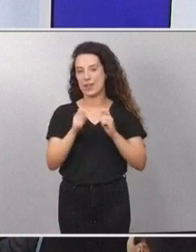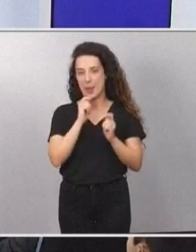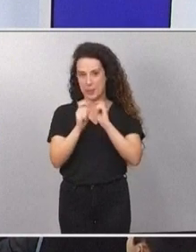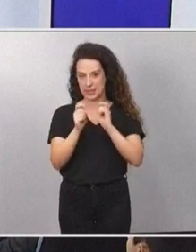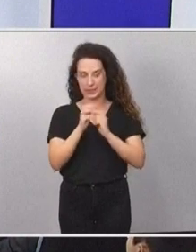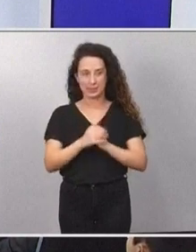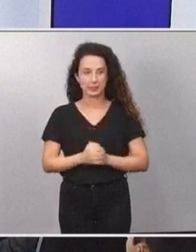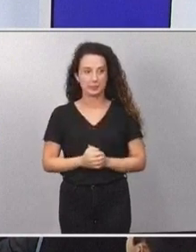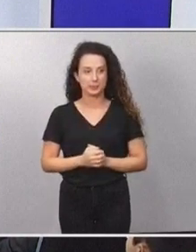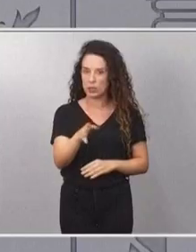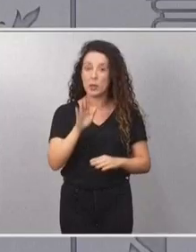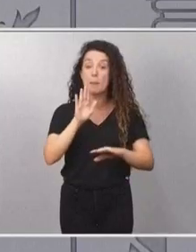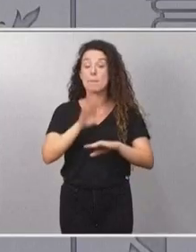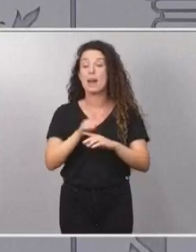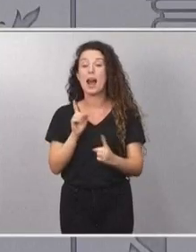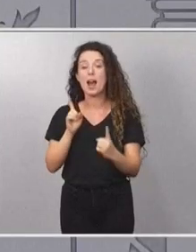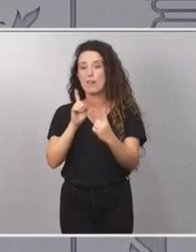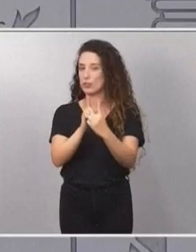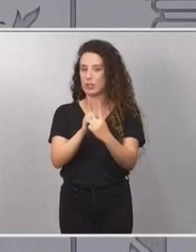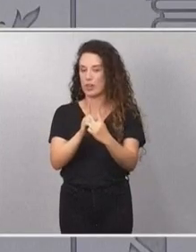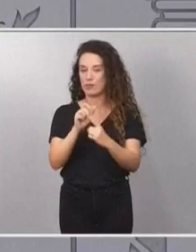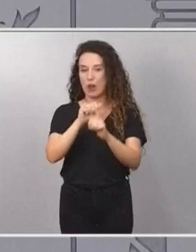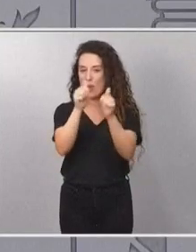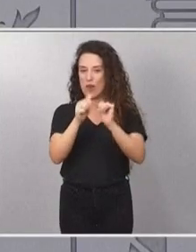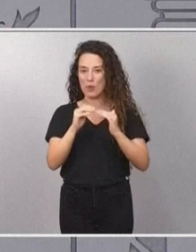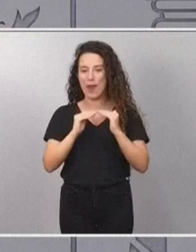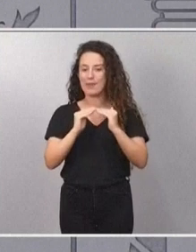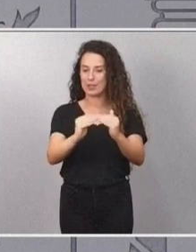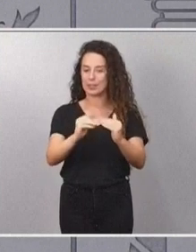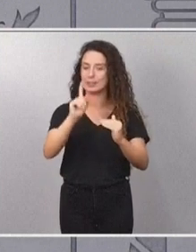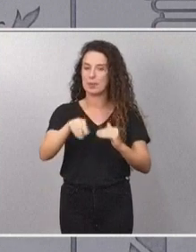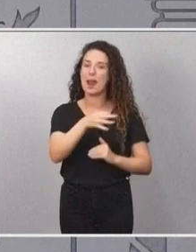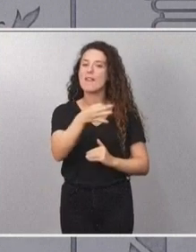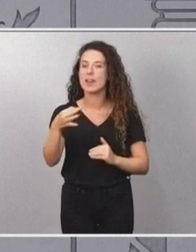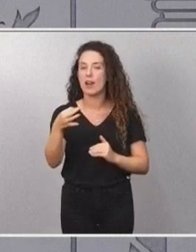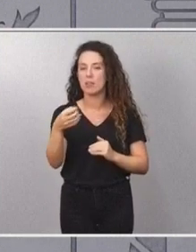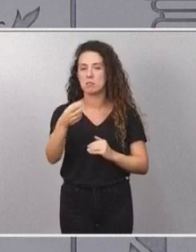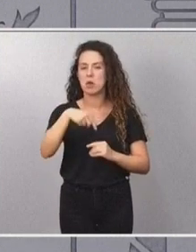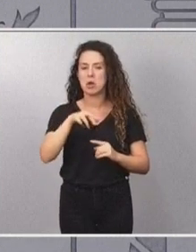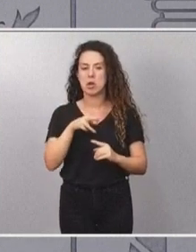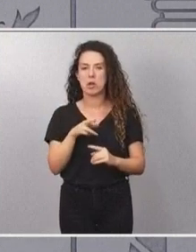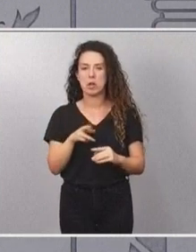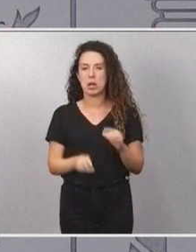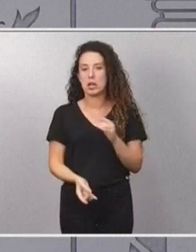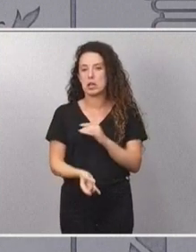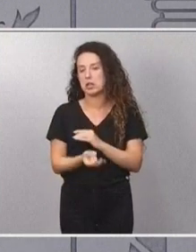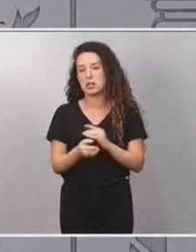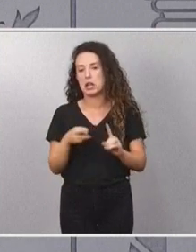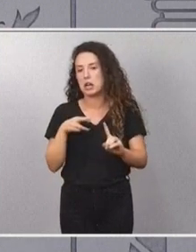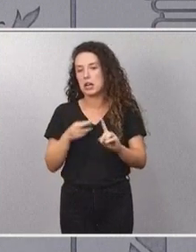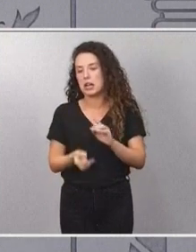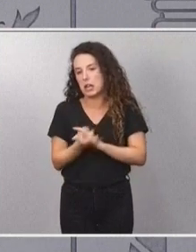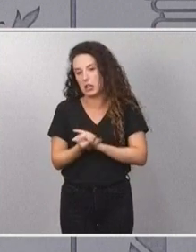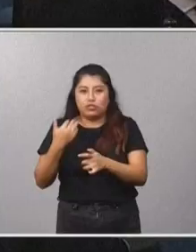en 2017 el presidente an saliente que ya indult en 2021 a los independentistas condenados a